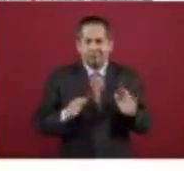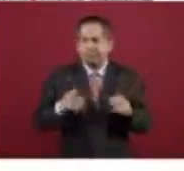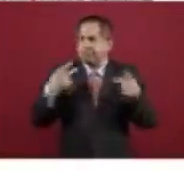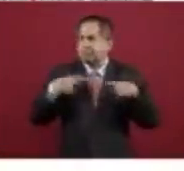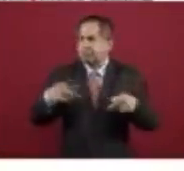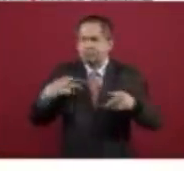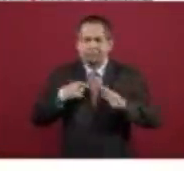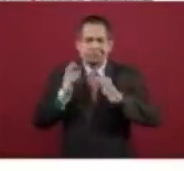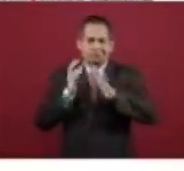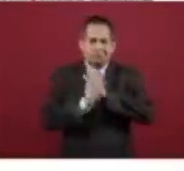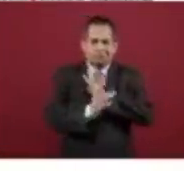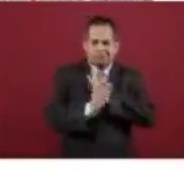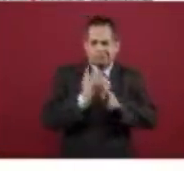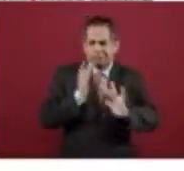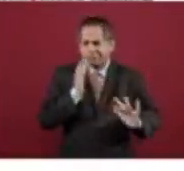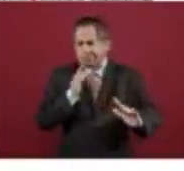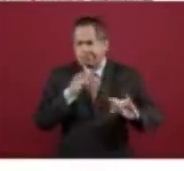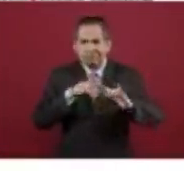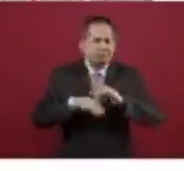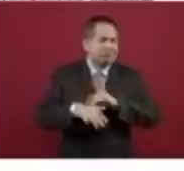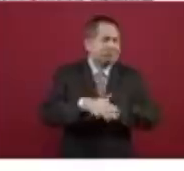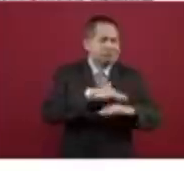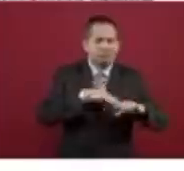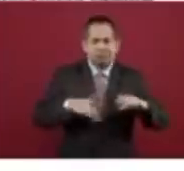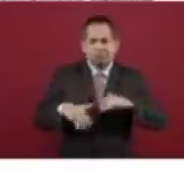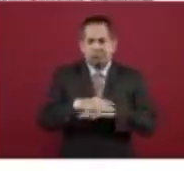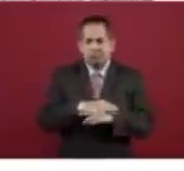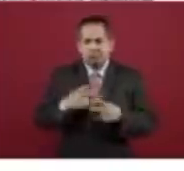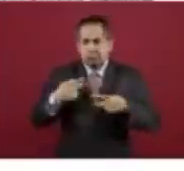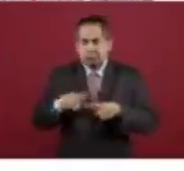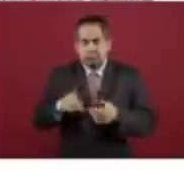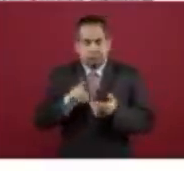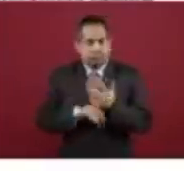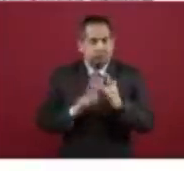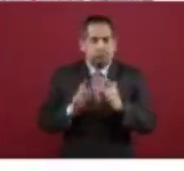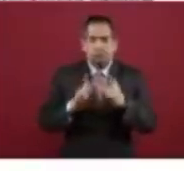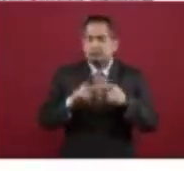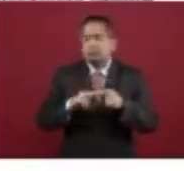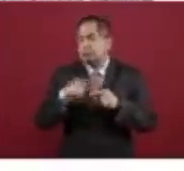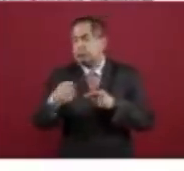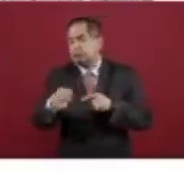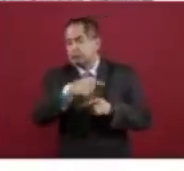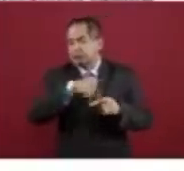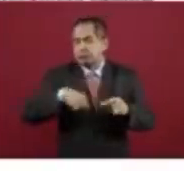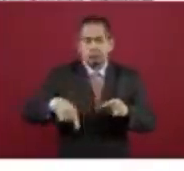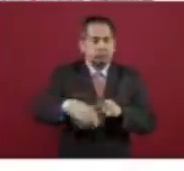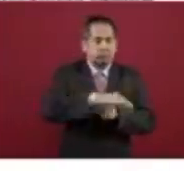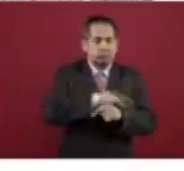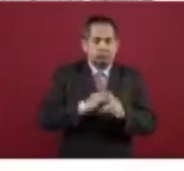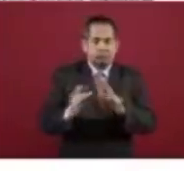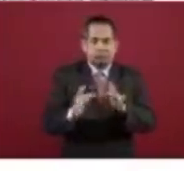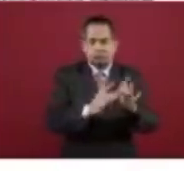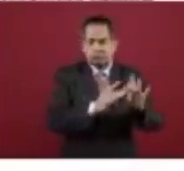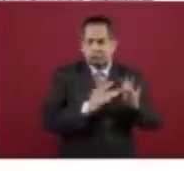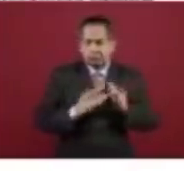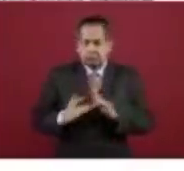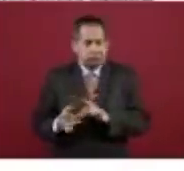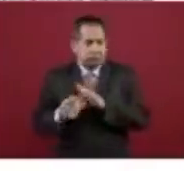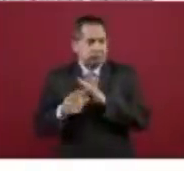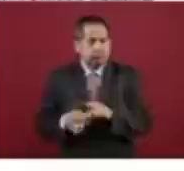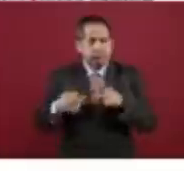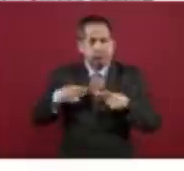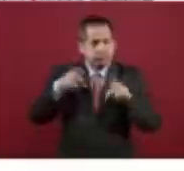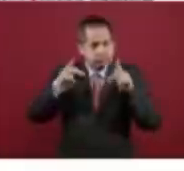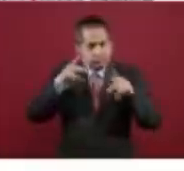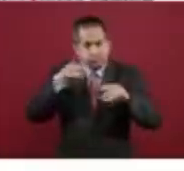reformular su accesibilidad y su interconectividad con el entorno, con los